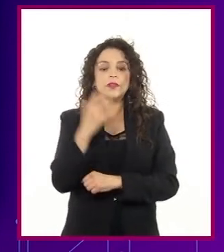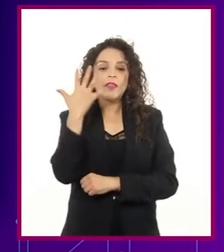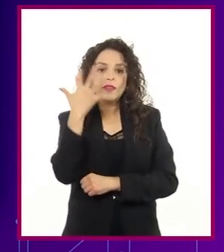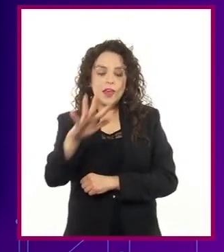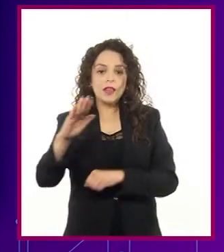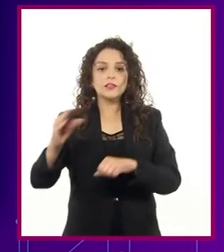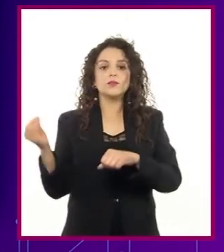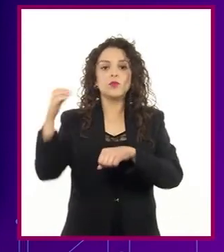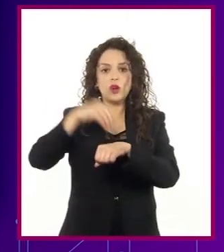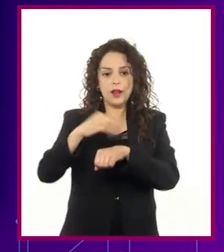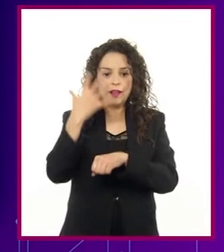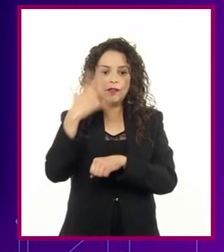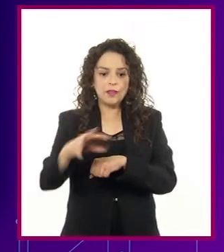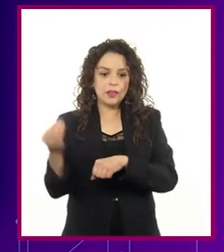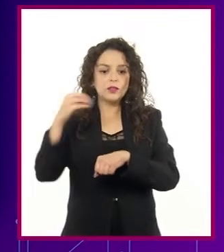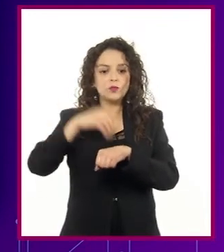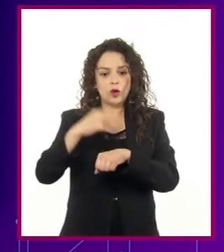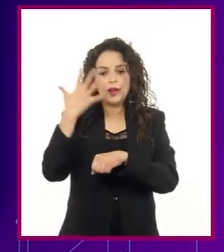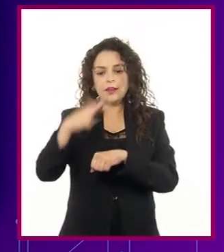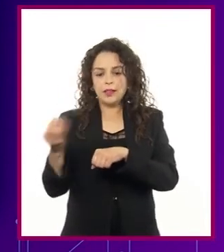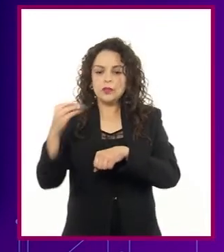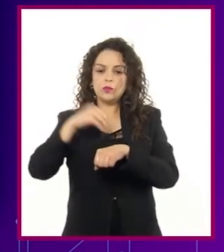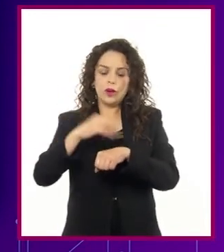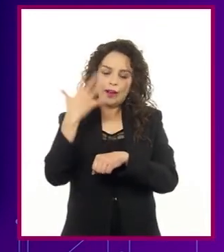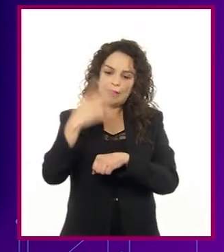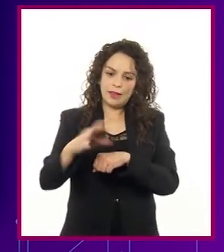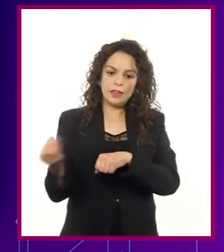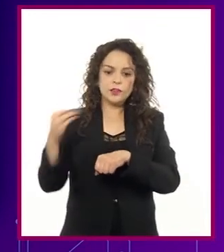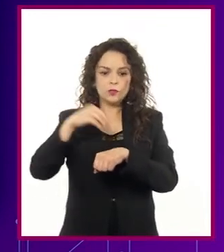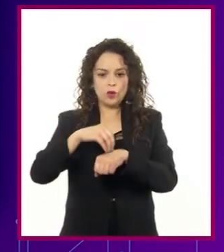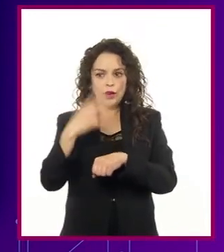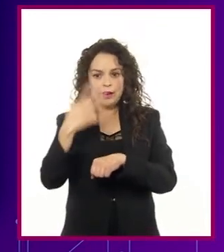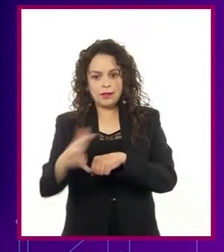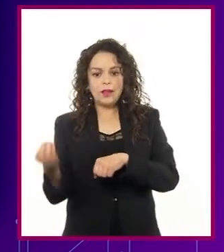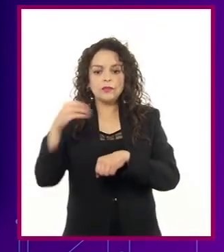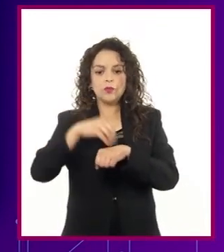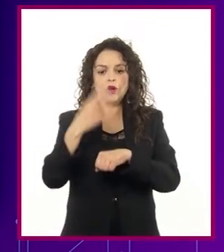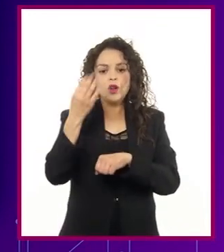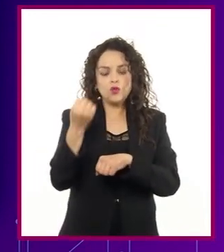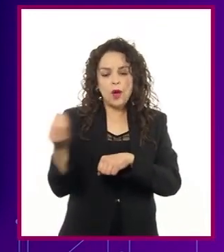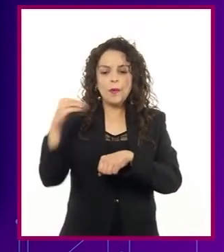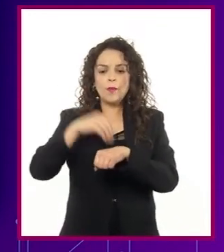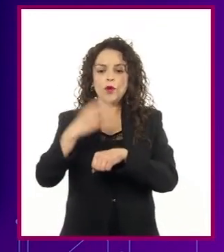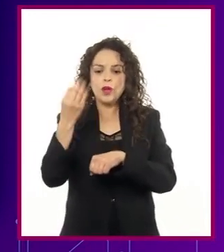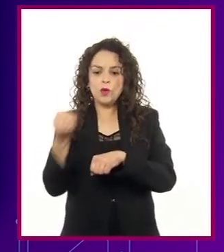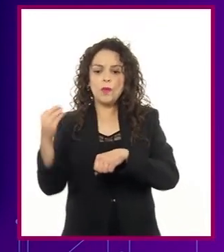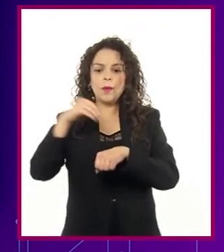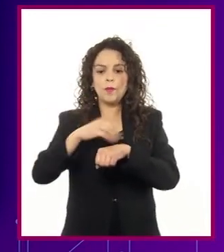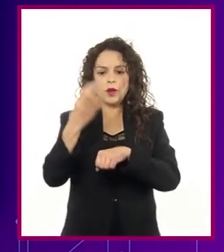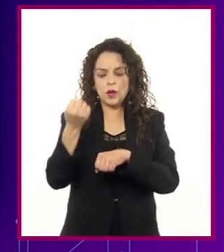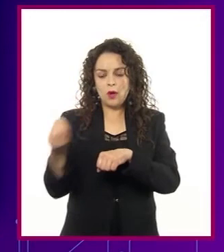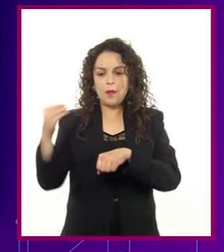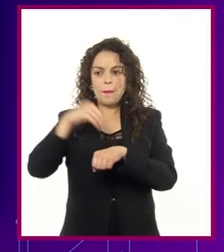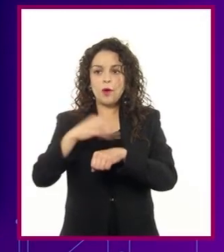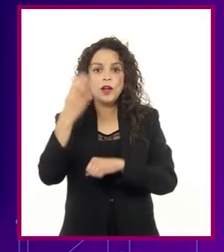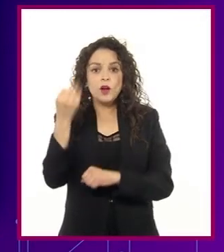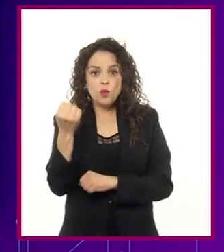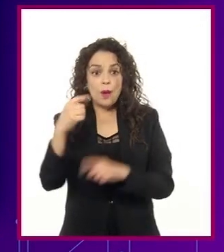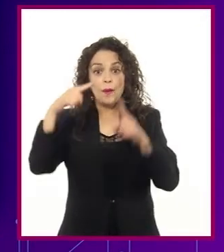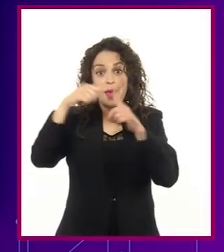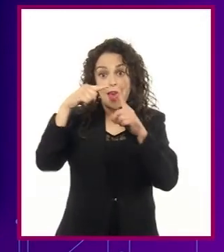más 10 más 10 más 10 más 9 más 9 más 9 más 9 entre